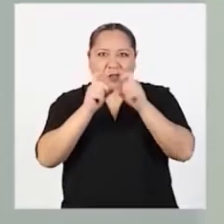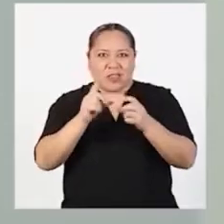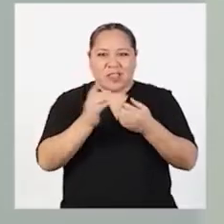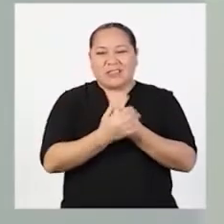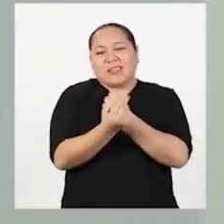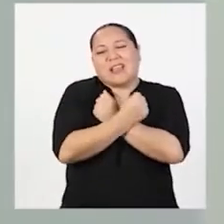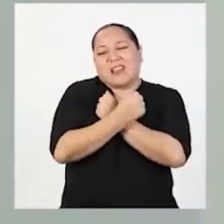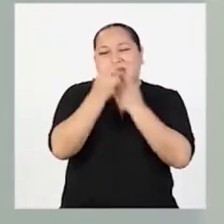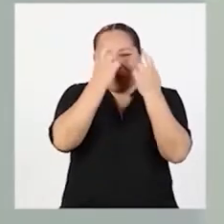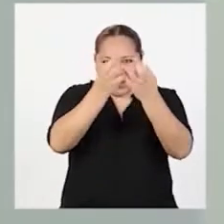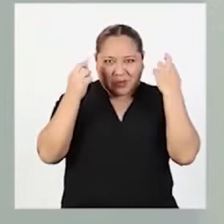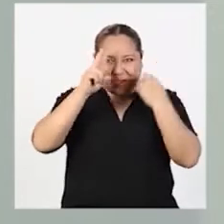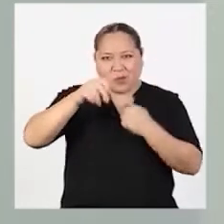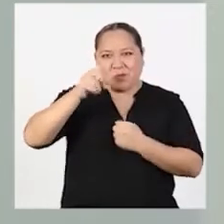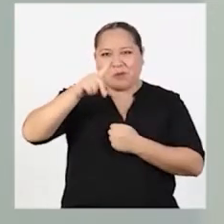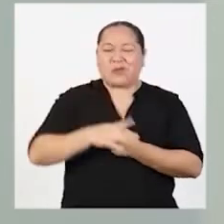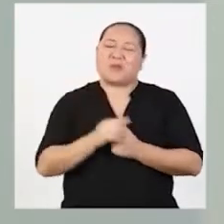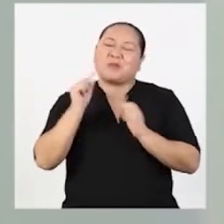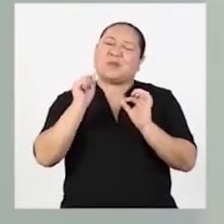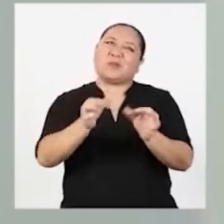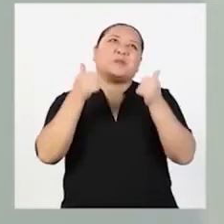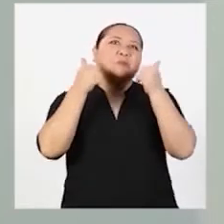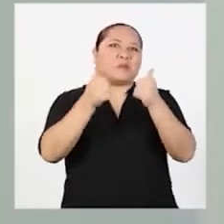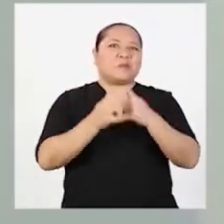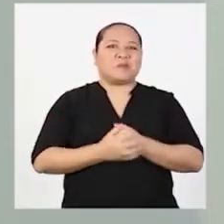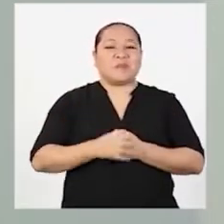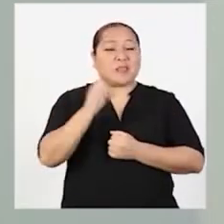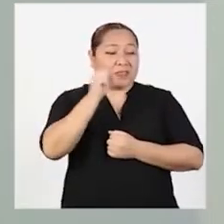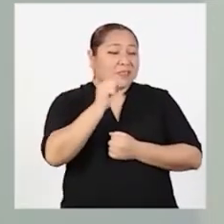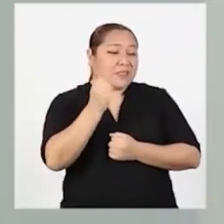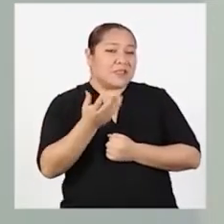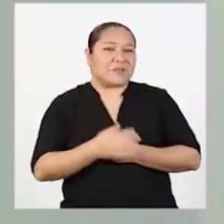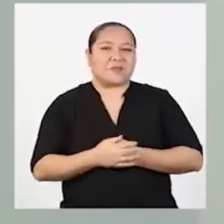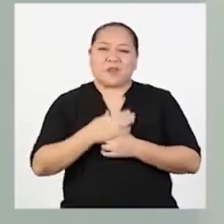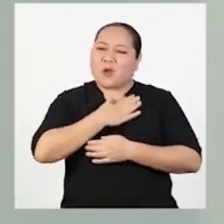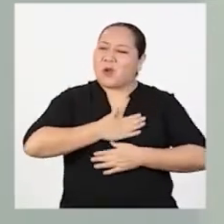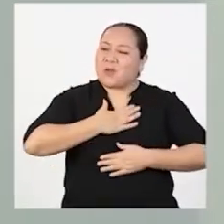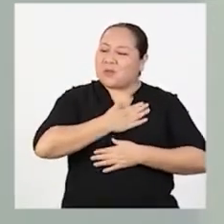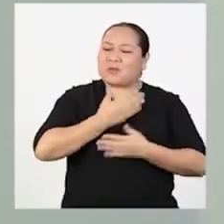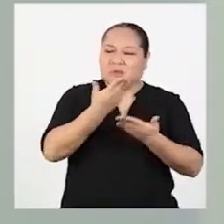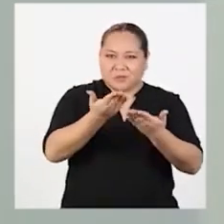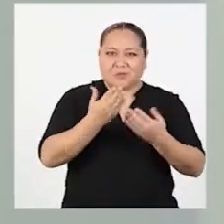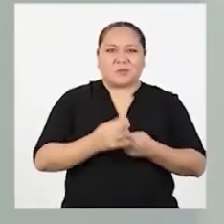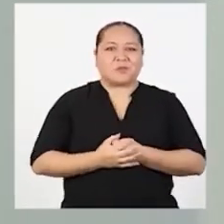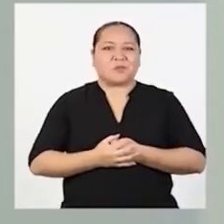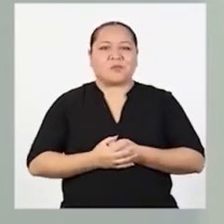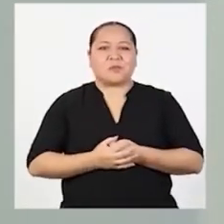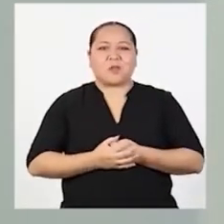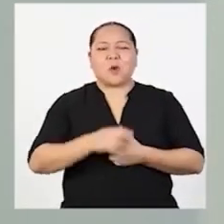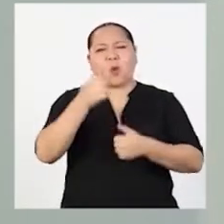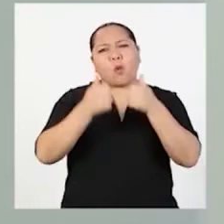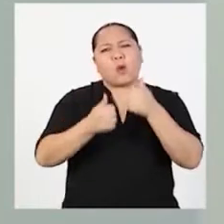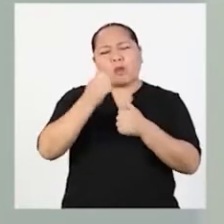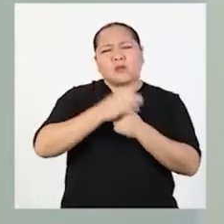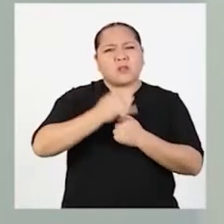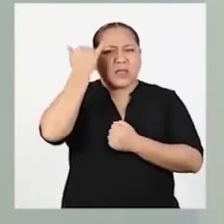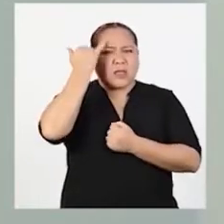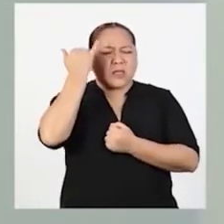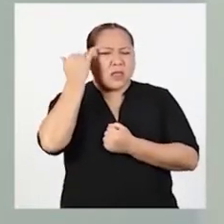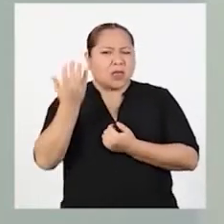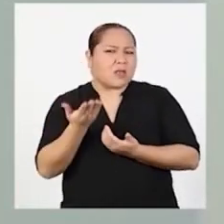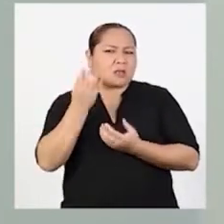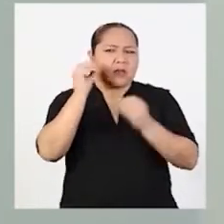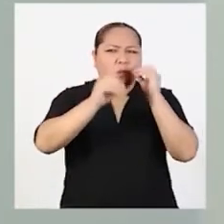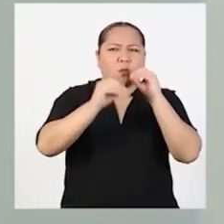Perú. Eso es muy motivador para todas y todos los estudiantes del país, profesor, y sobre todo con un tema como este. Le comento